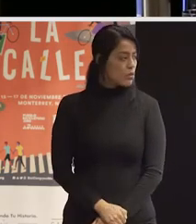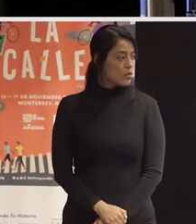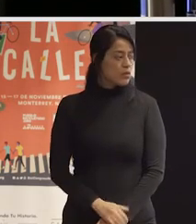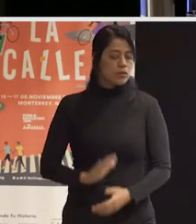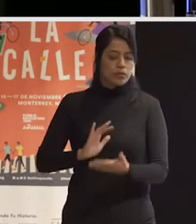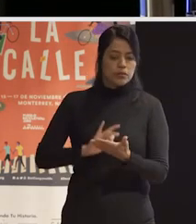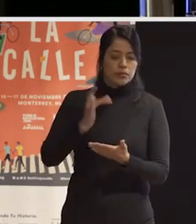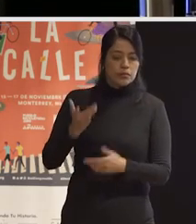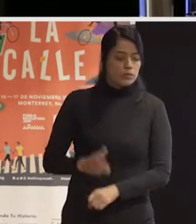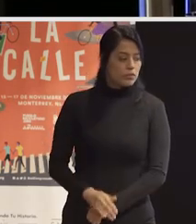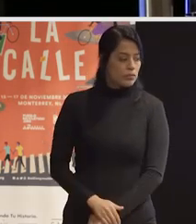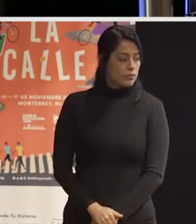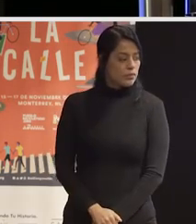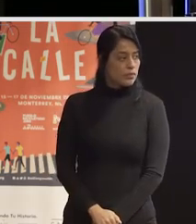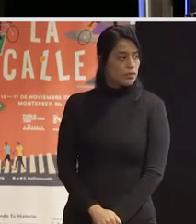muchas gracias